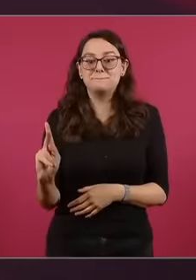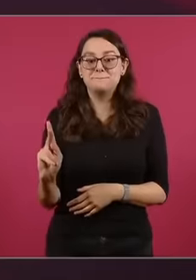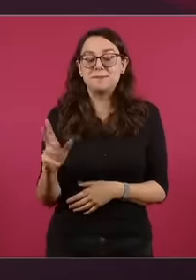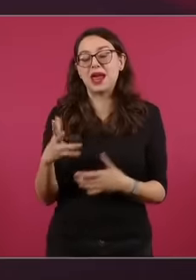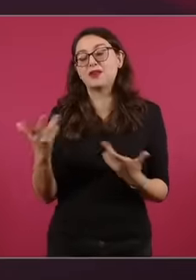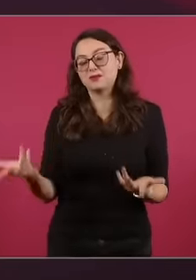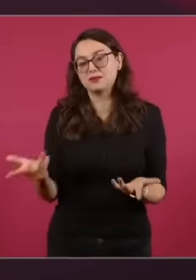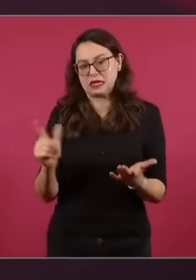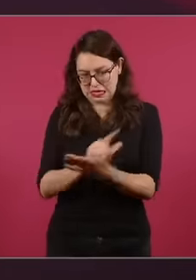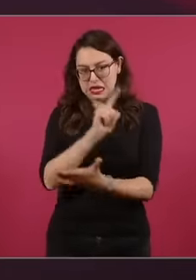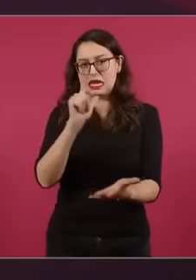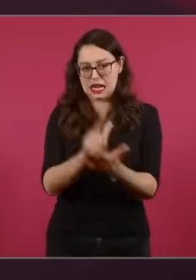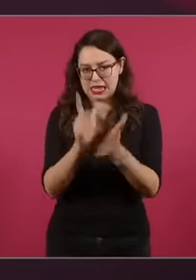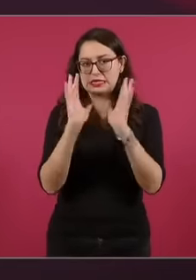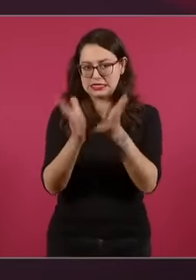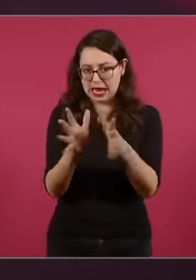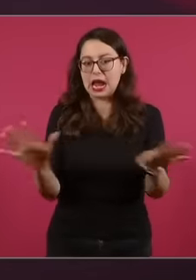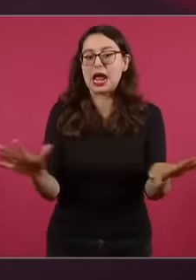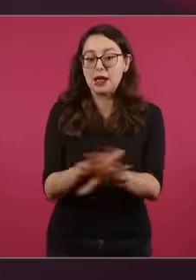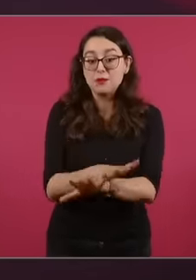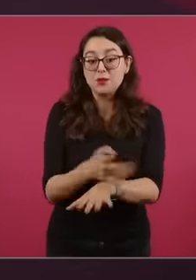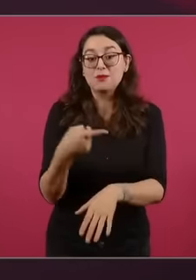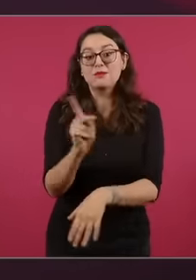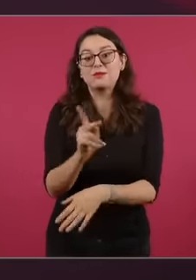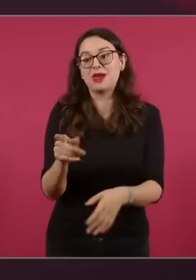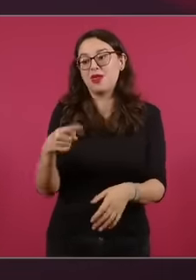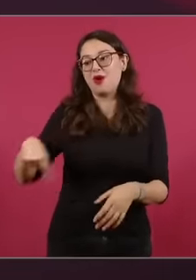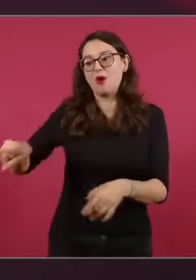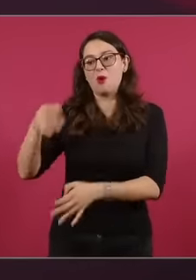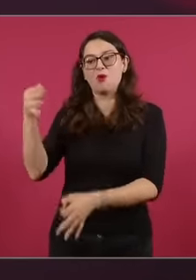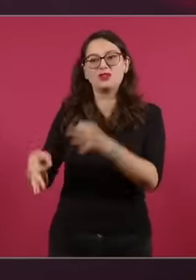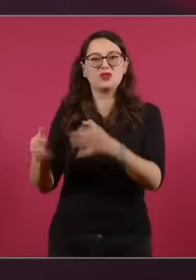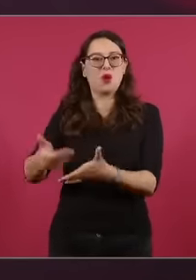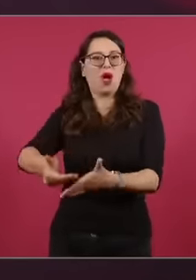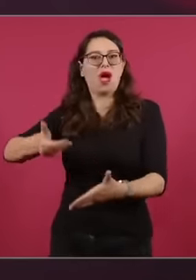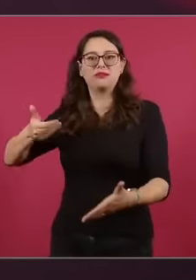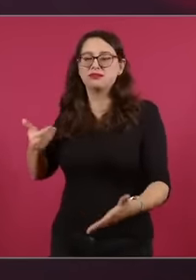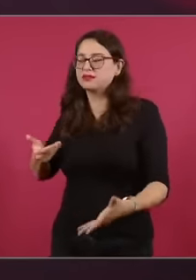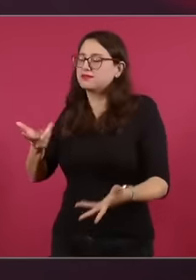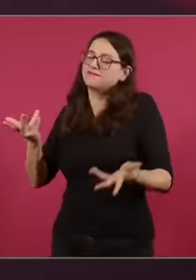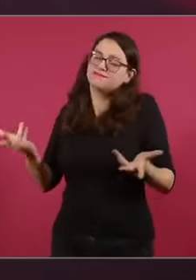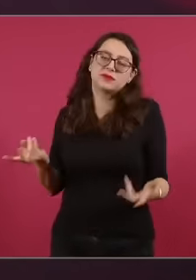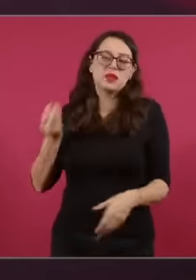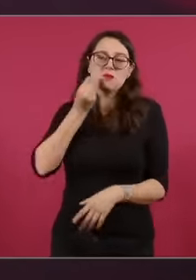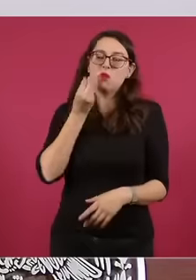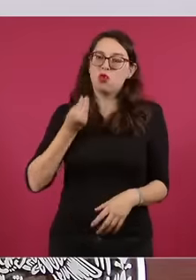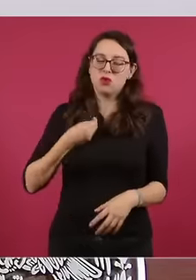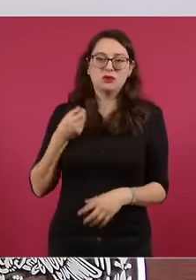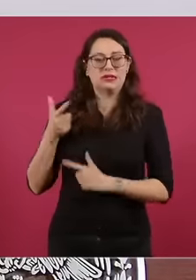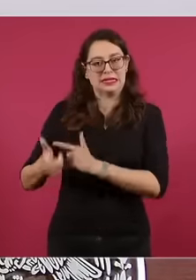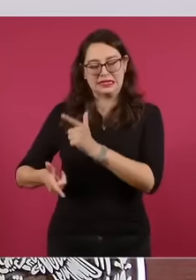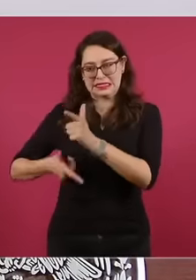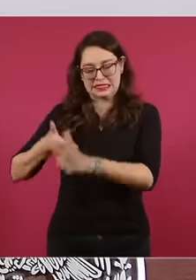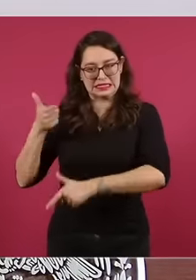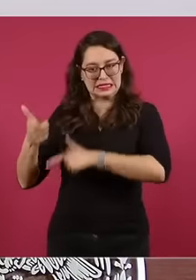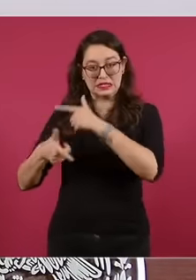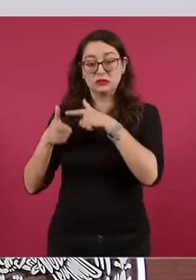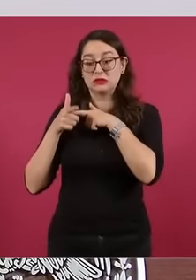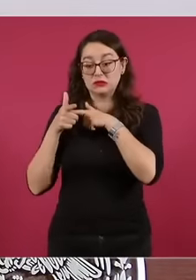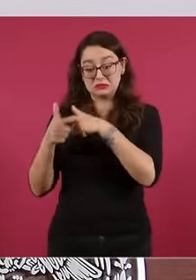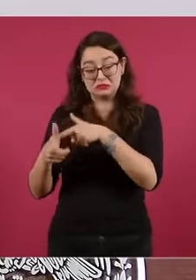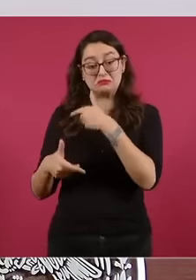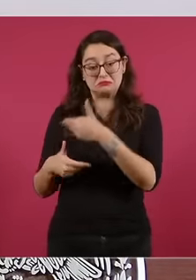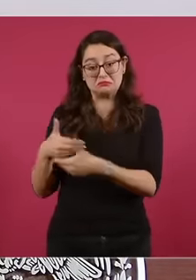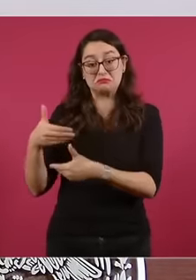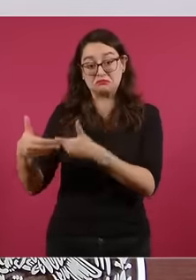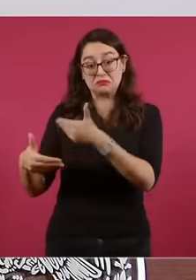de esa reforma, pues por eso hemos visto, digamos, un proceso tan lento. Pero pues habrán de resolverse próximamente